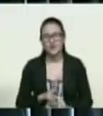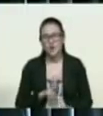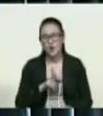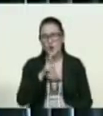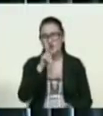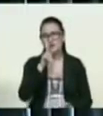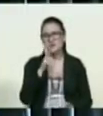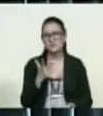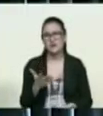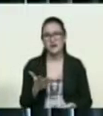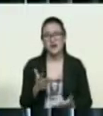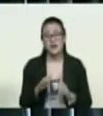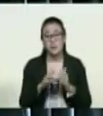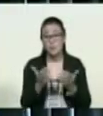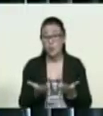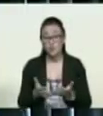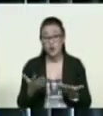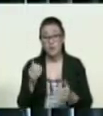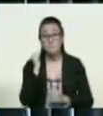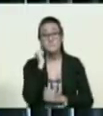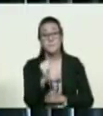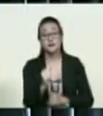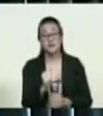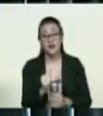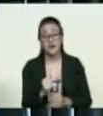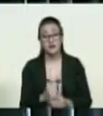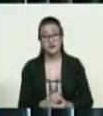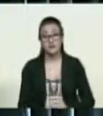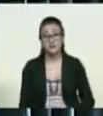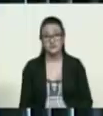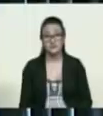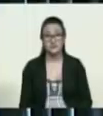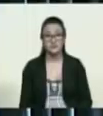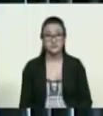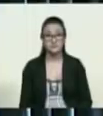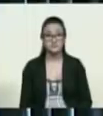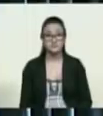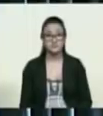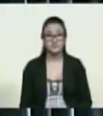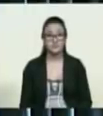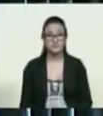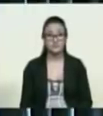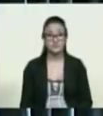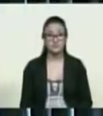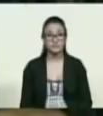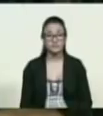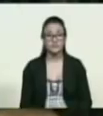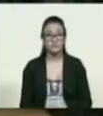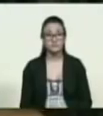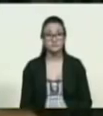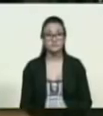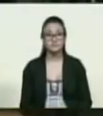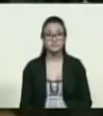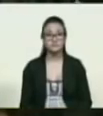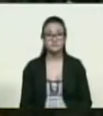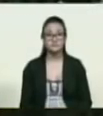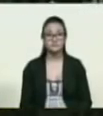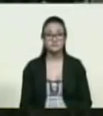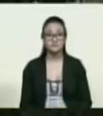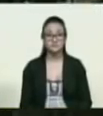existen en la humanidad, el magnicidio. que además hubiera